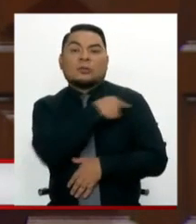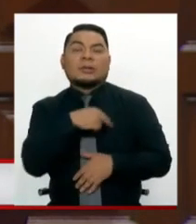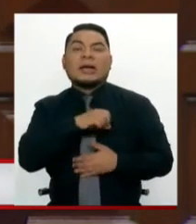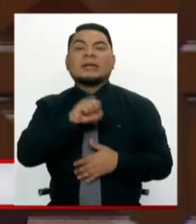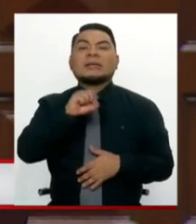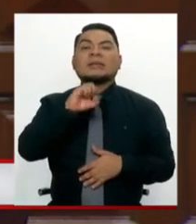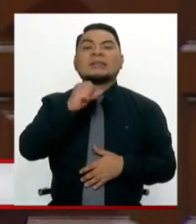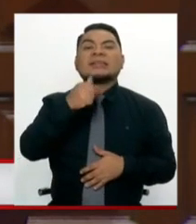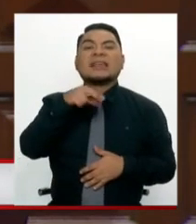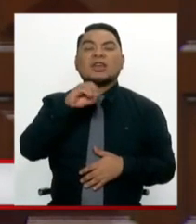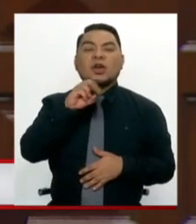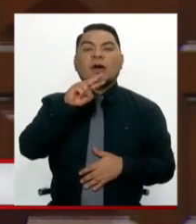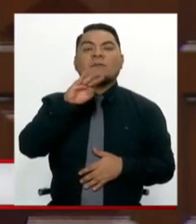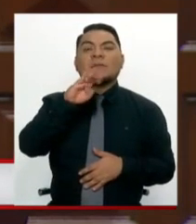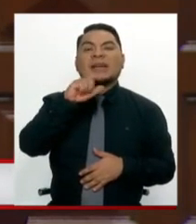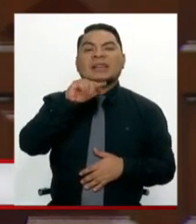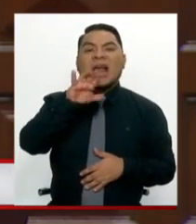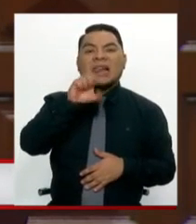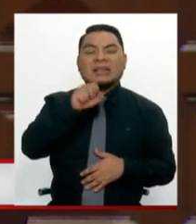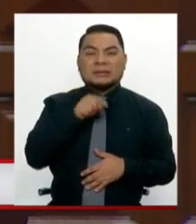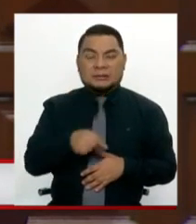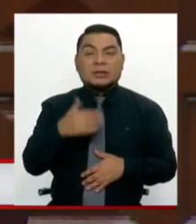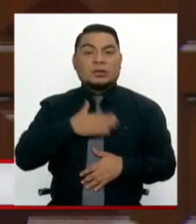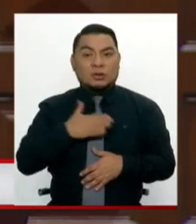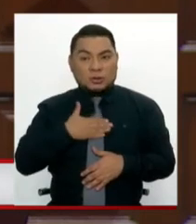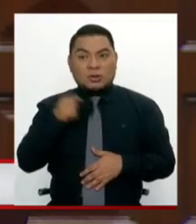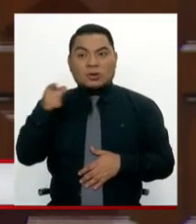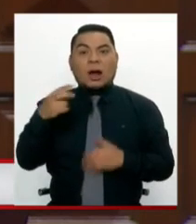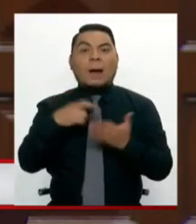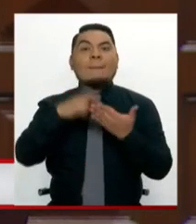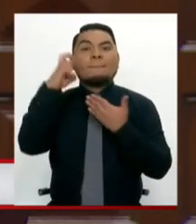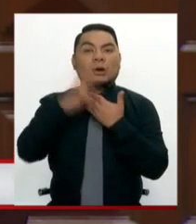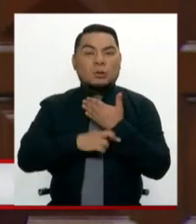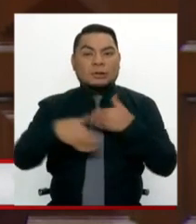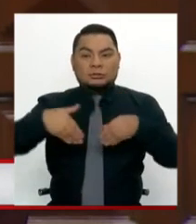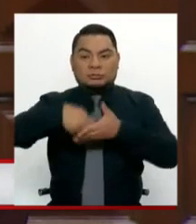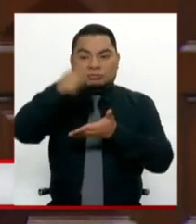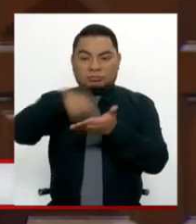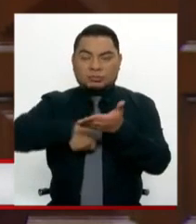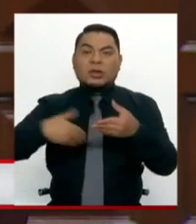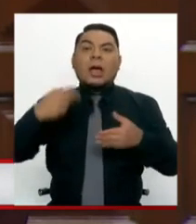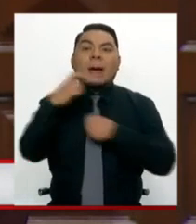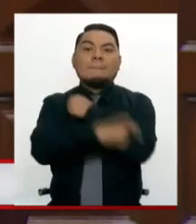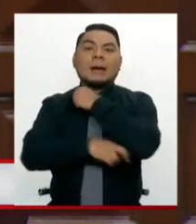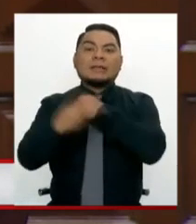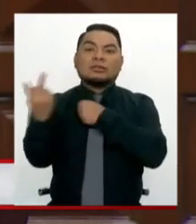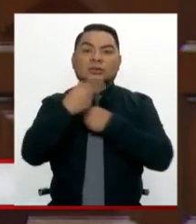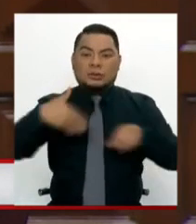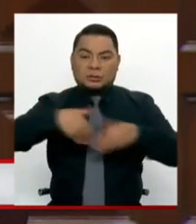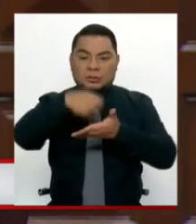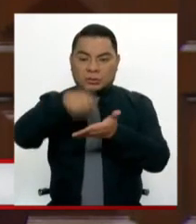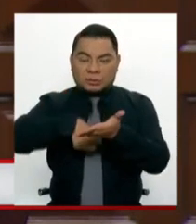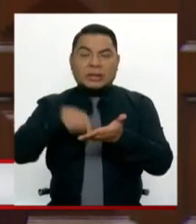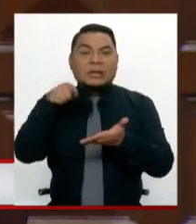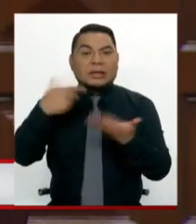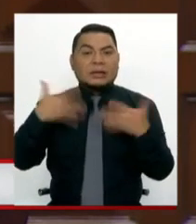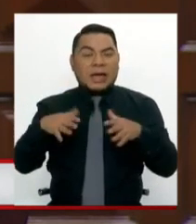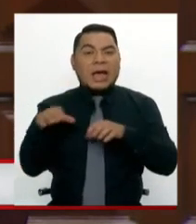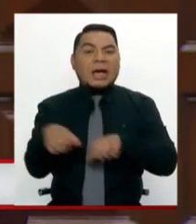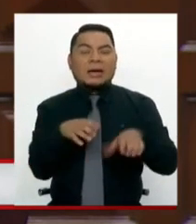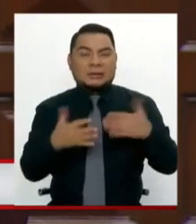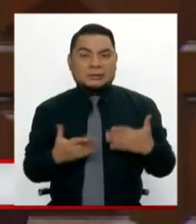Bernales. Bajo la modalidad gobierno a gobierno, el Ministerio de Salud, a través del PRONIS, viene elaborando